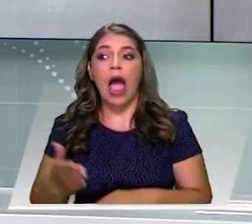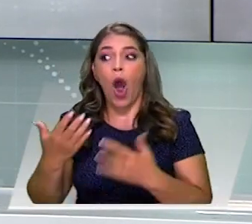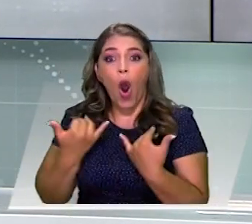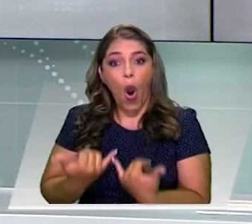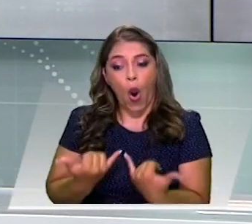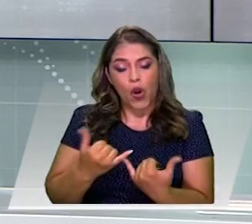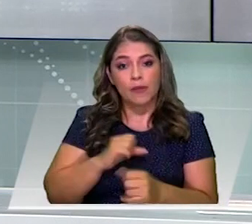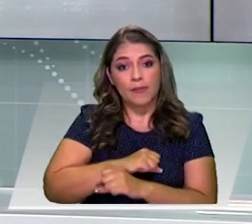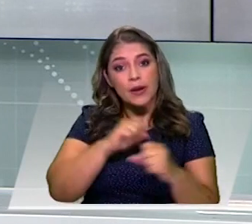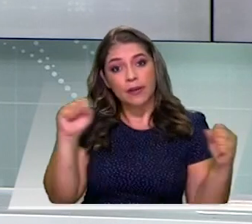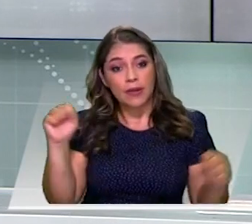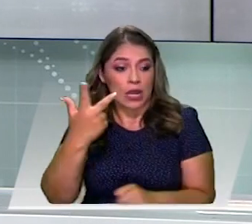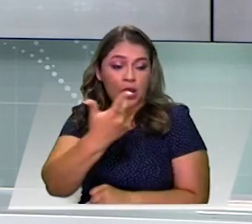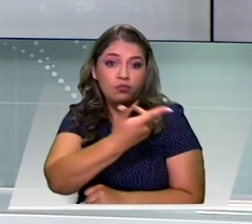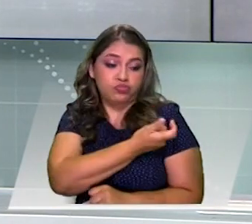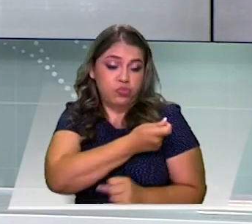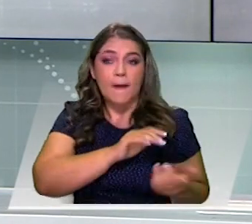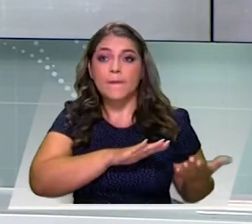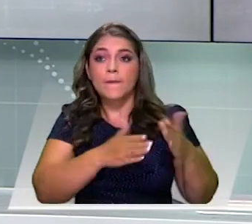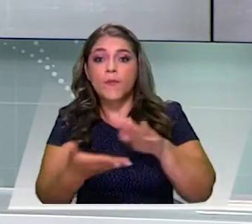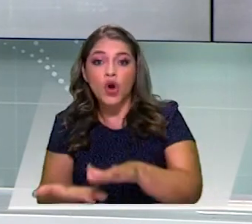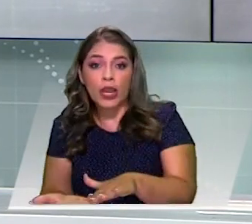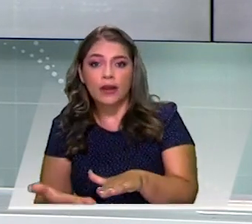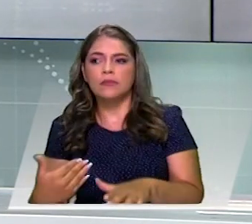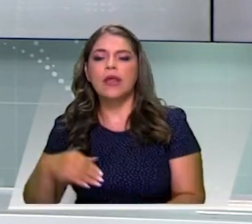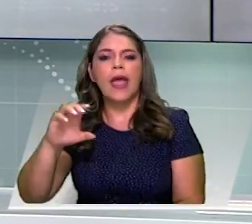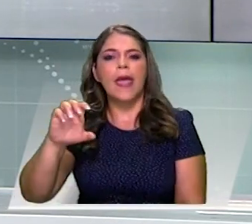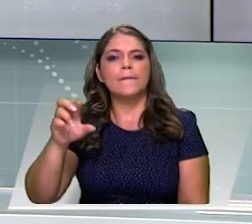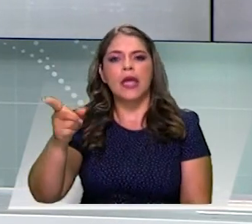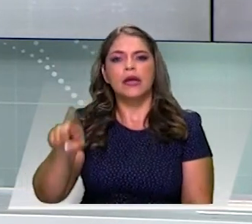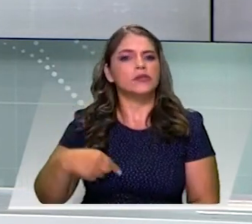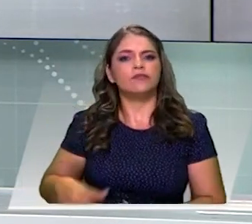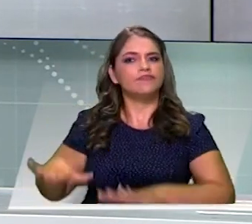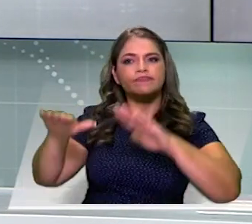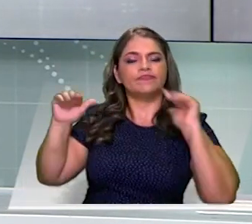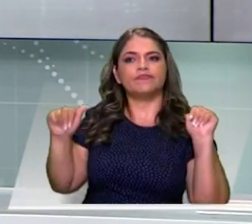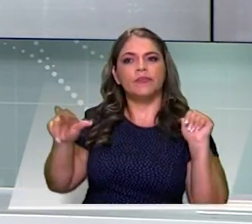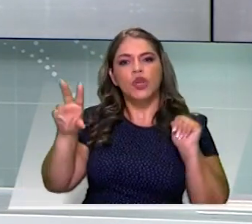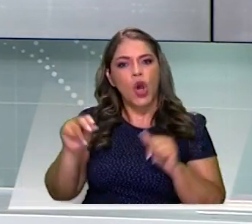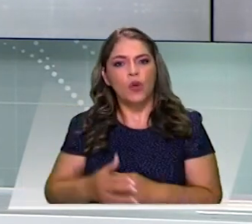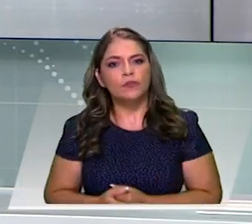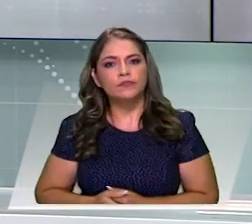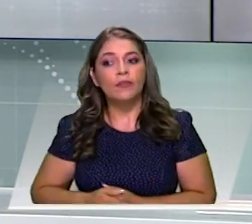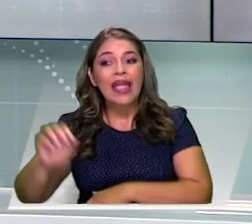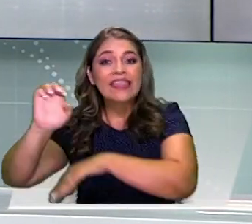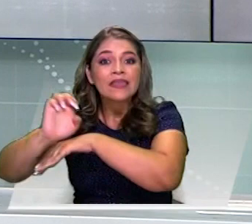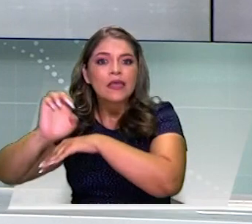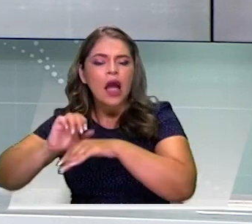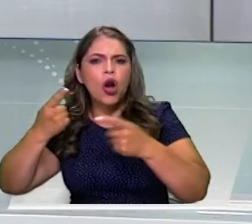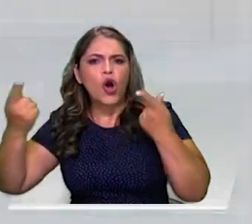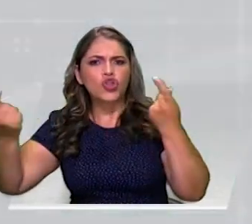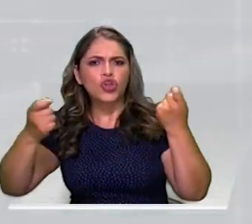este domingo desistió del procedimiento la superintendencia de salud también pidió explicaciones